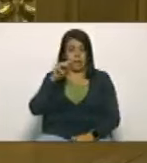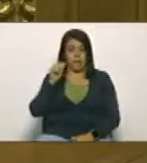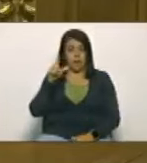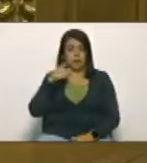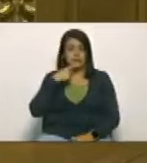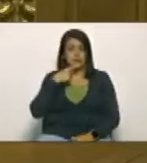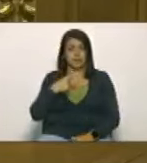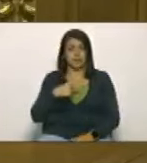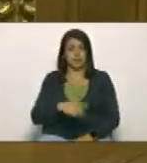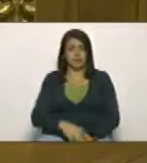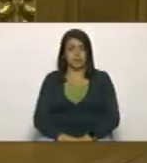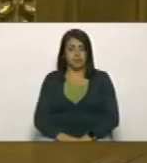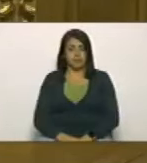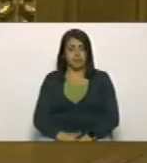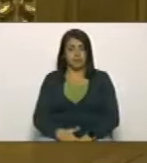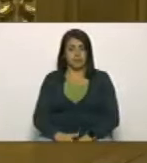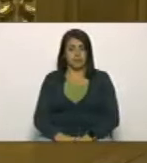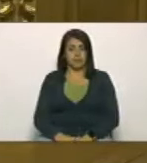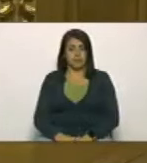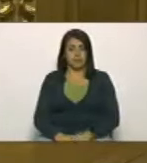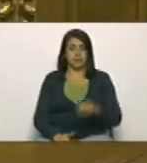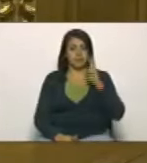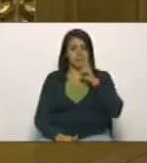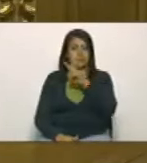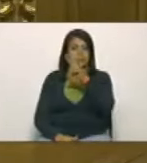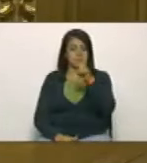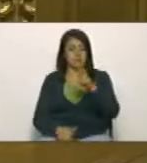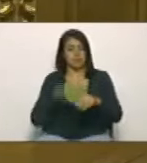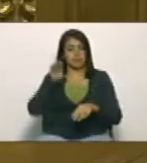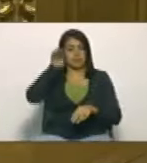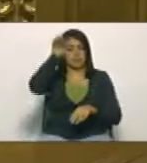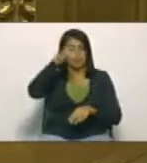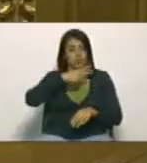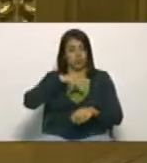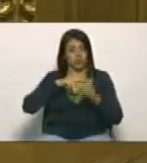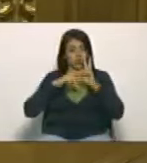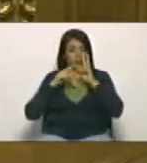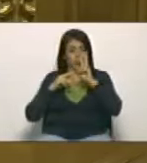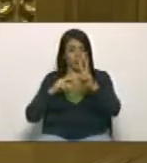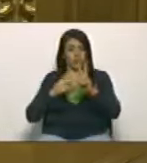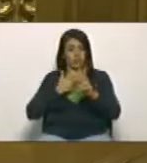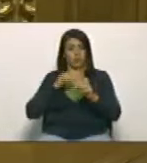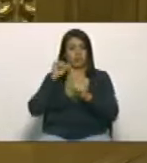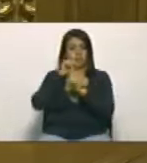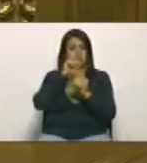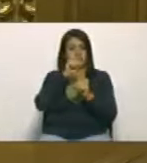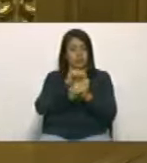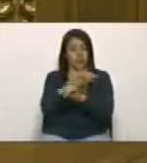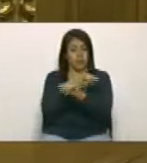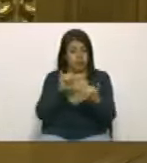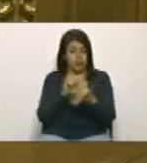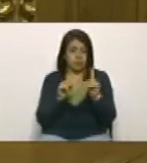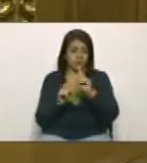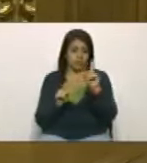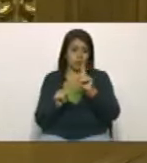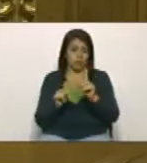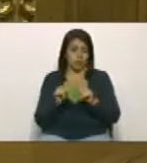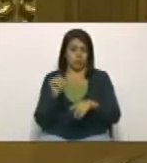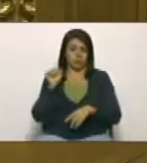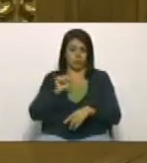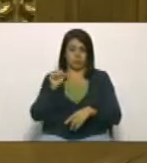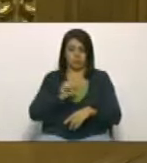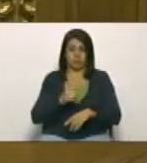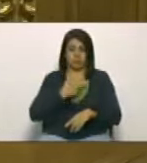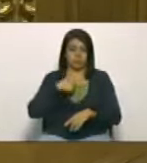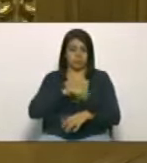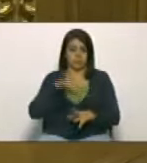decía, cito, mirando hacia el futuro nos damos cuenta que nuestra lucha no ha terminado. En efecto,